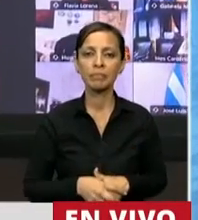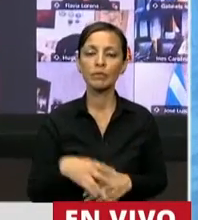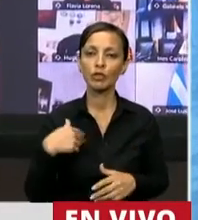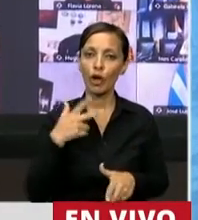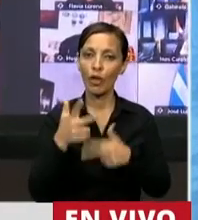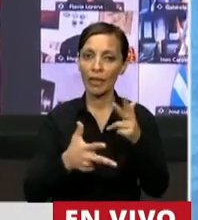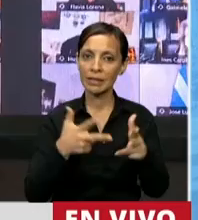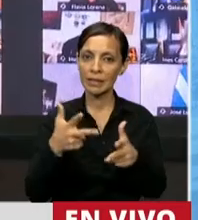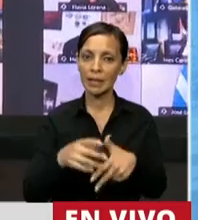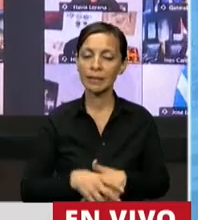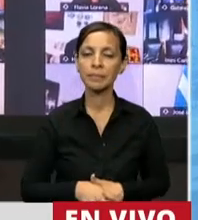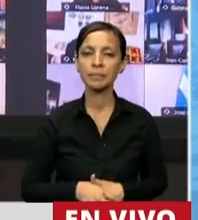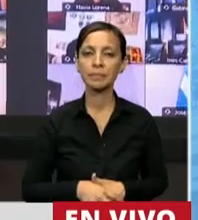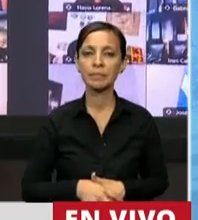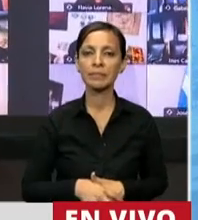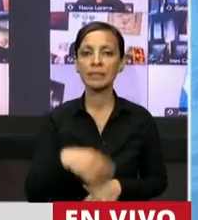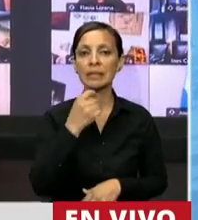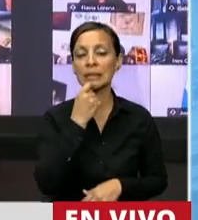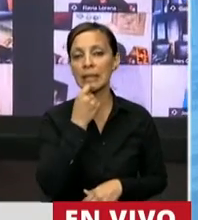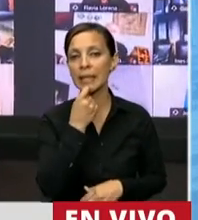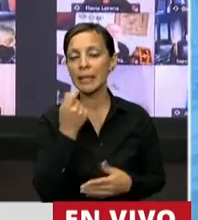que en el caso